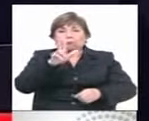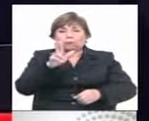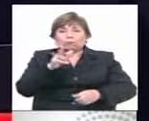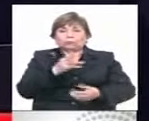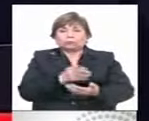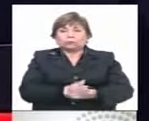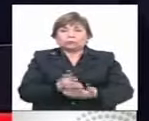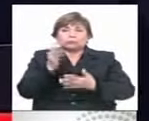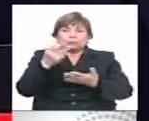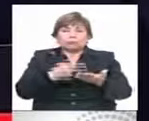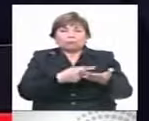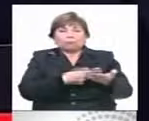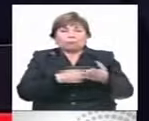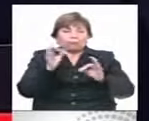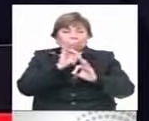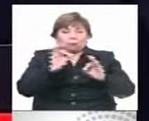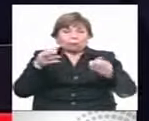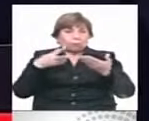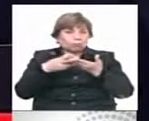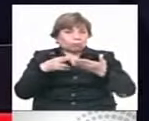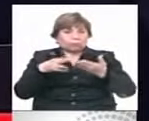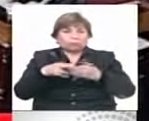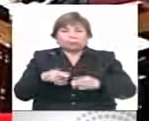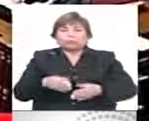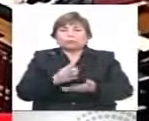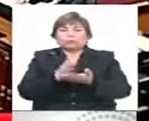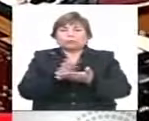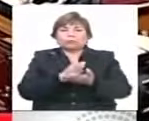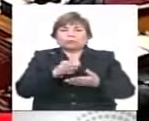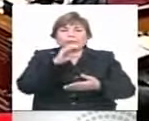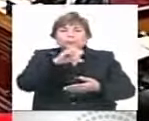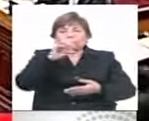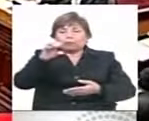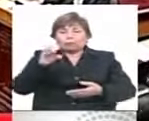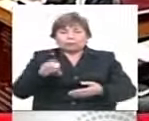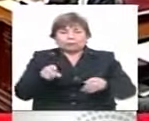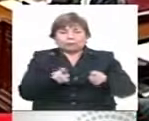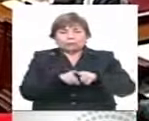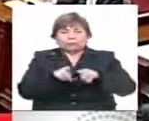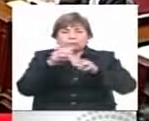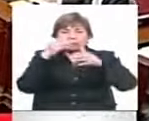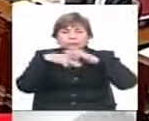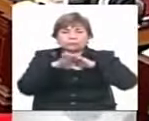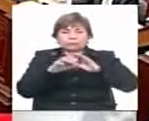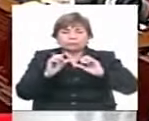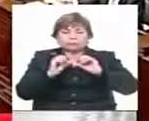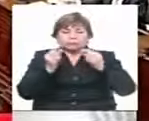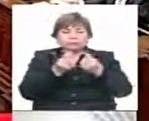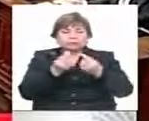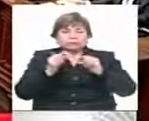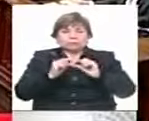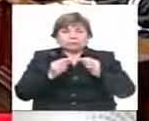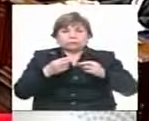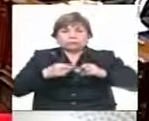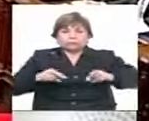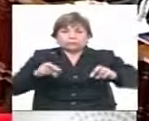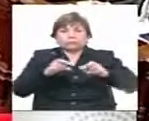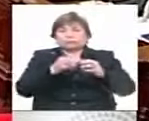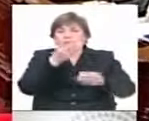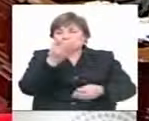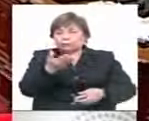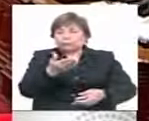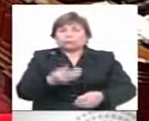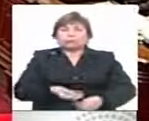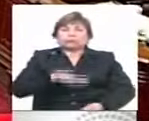debate sin interrupciones, distribuidas proporcionalmente entre los grupos parlamentarios. Señor